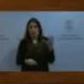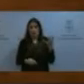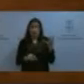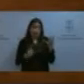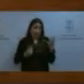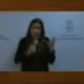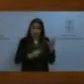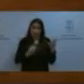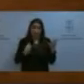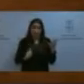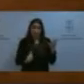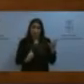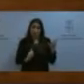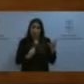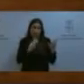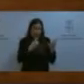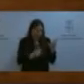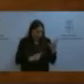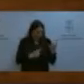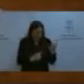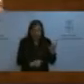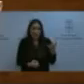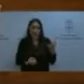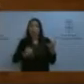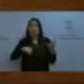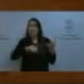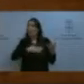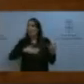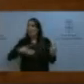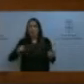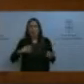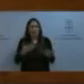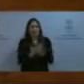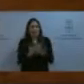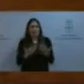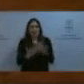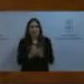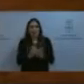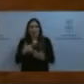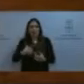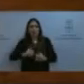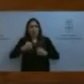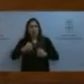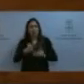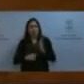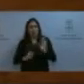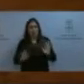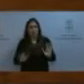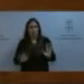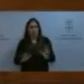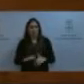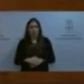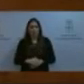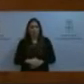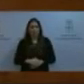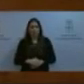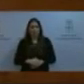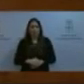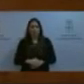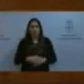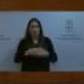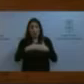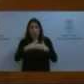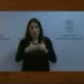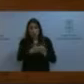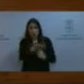lo mismo, se lo reitero, no queremos mezclar y en esto somos tajantes. Lo que los